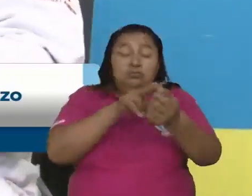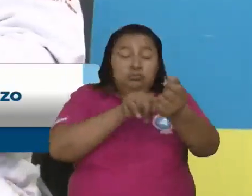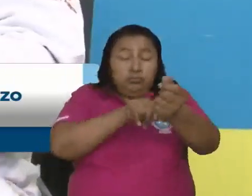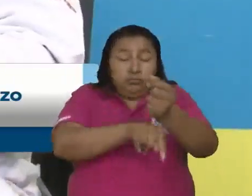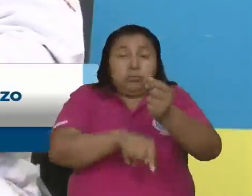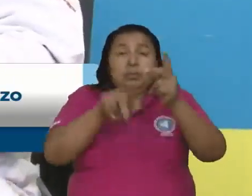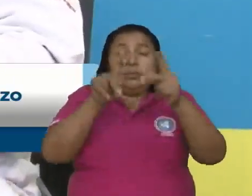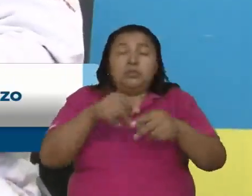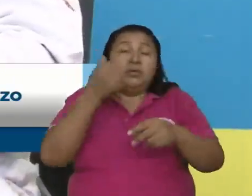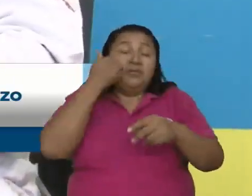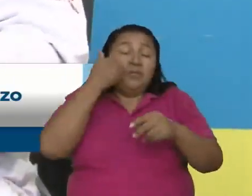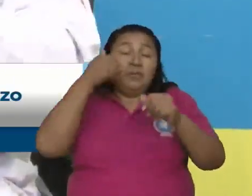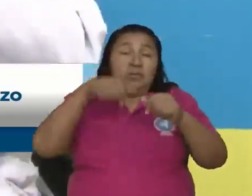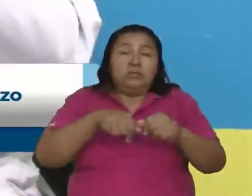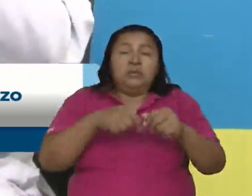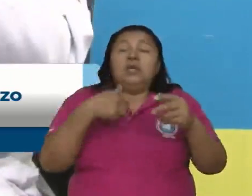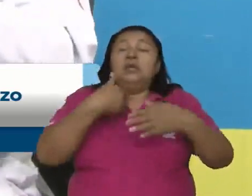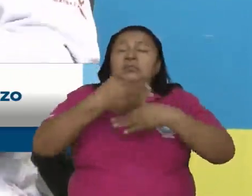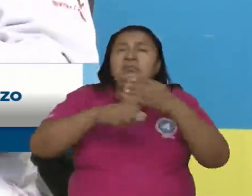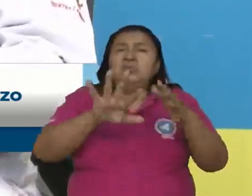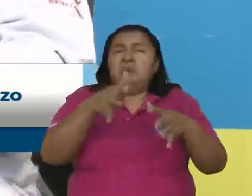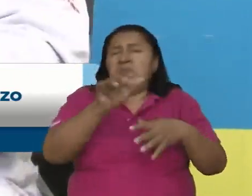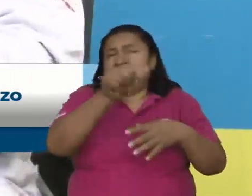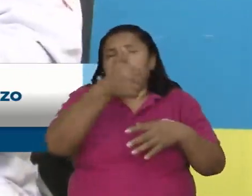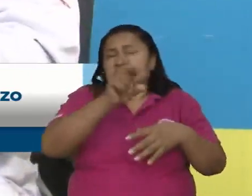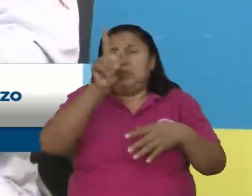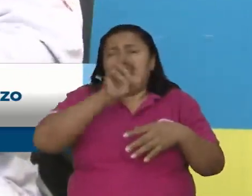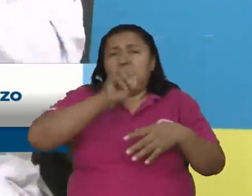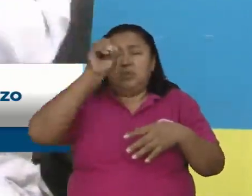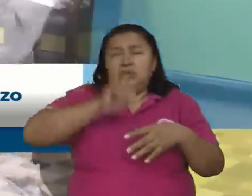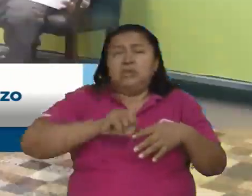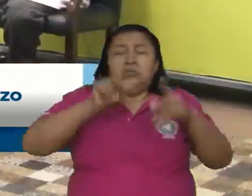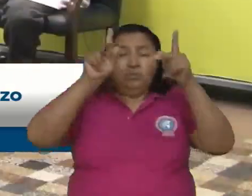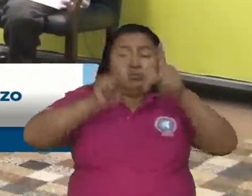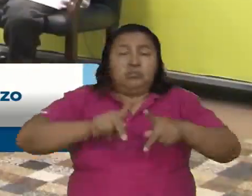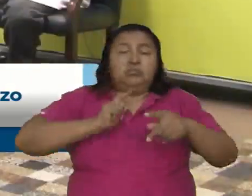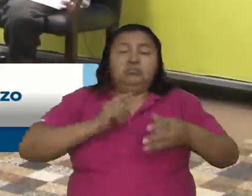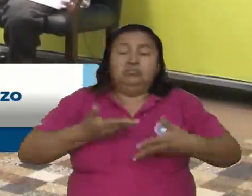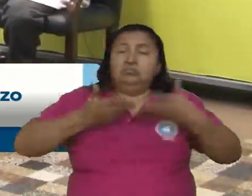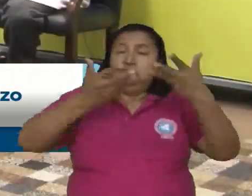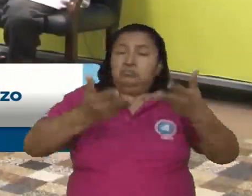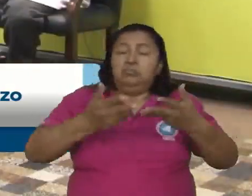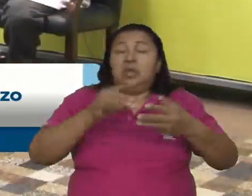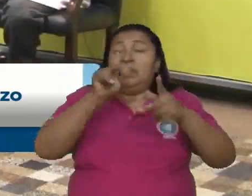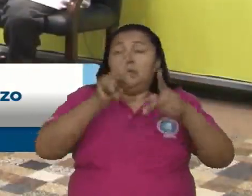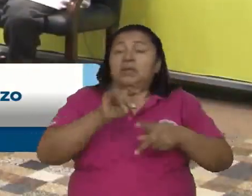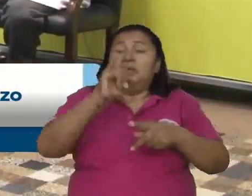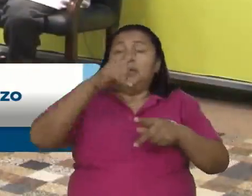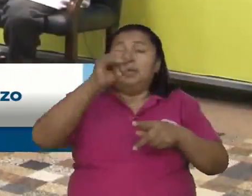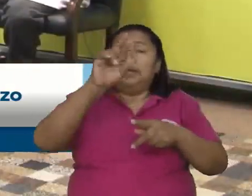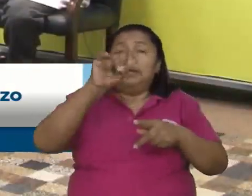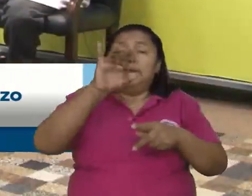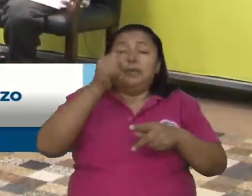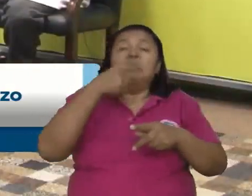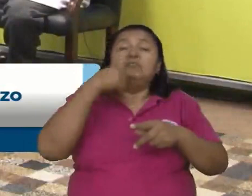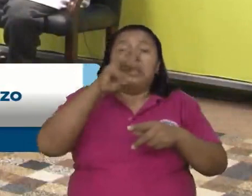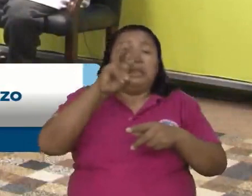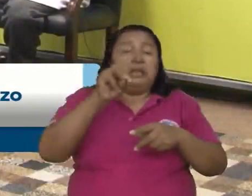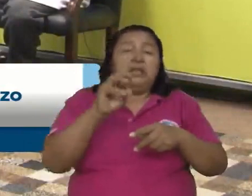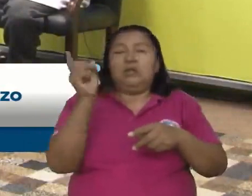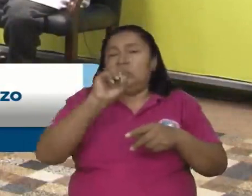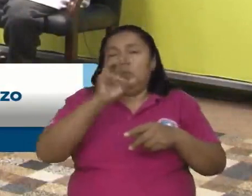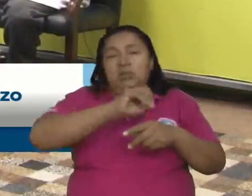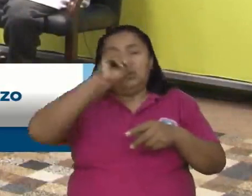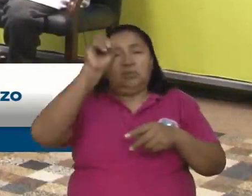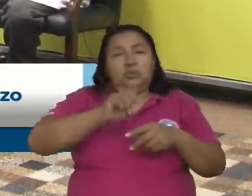internistas. ¿Ya? Alrededor de 62% de los pacientes de los cirujanos le ponían, y los internistas solo le ponían a 30 de los 100% que